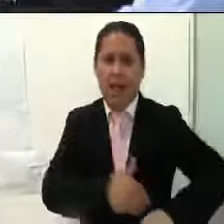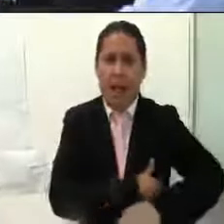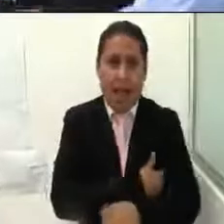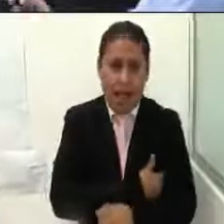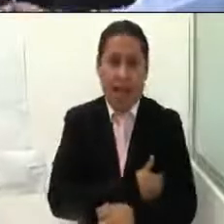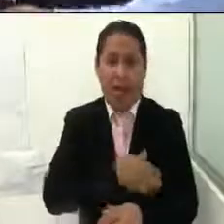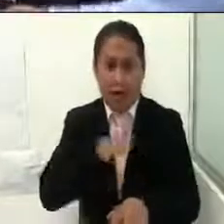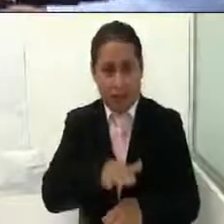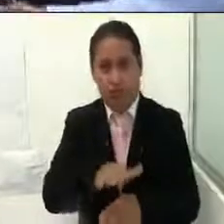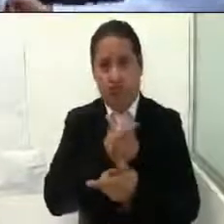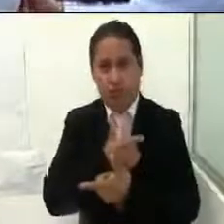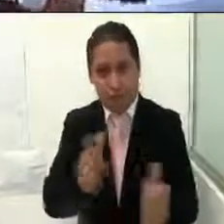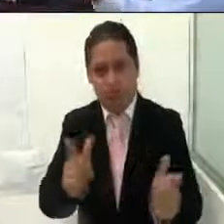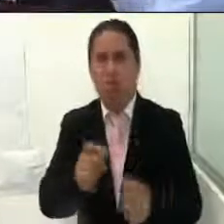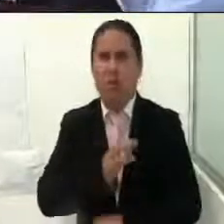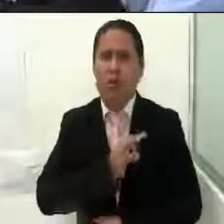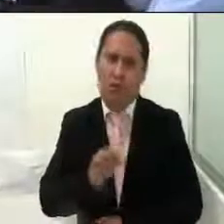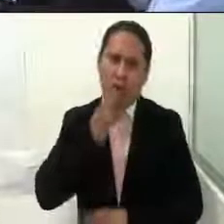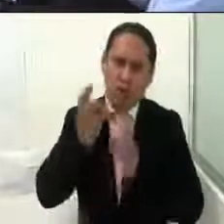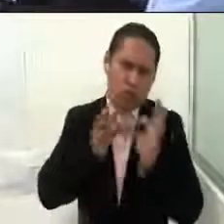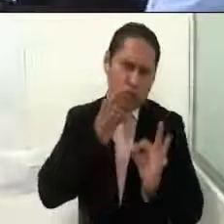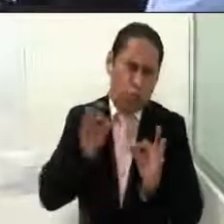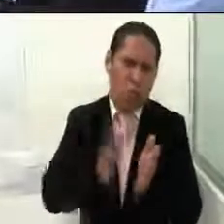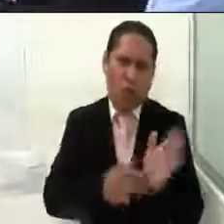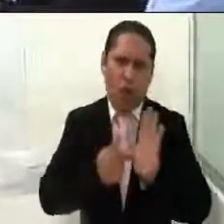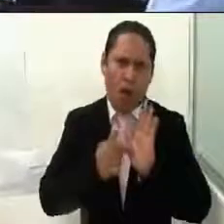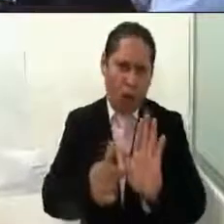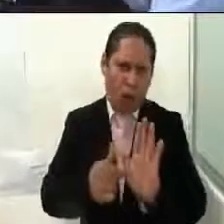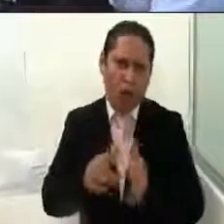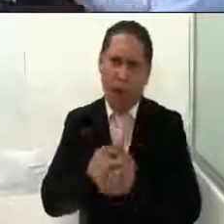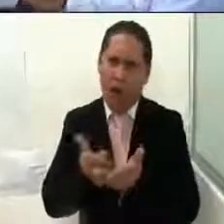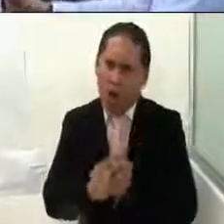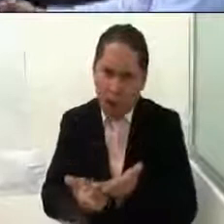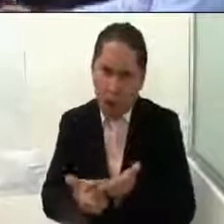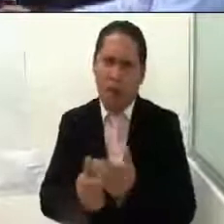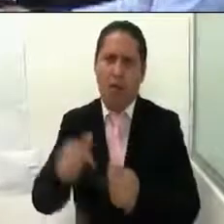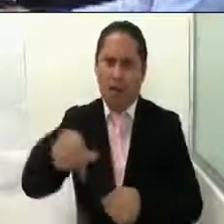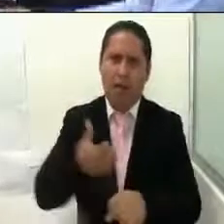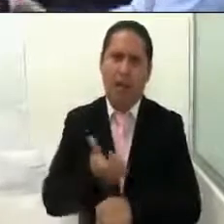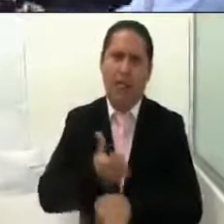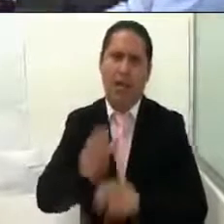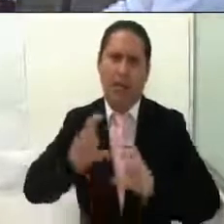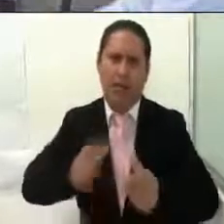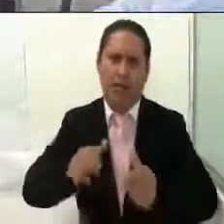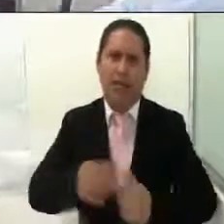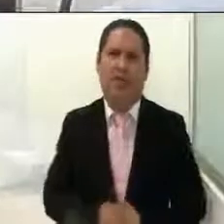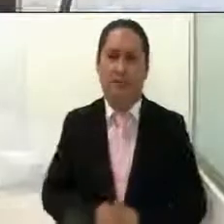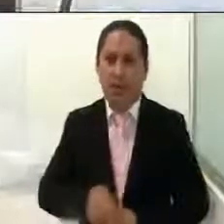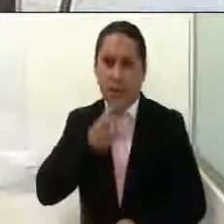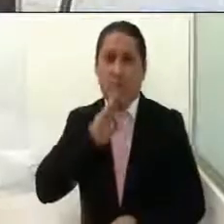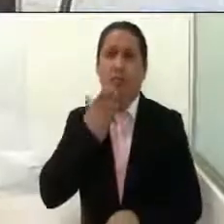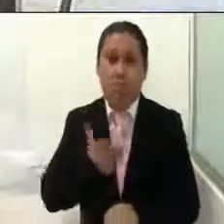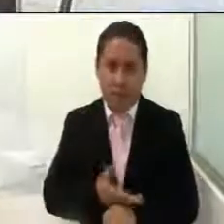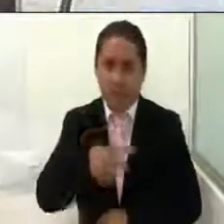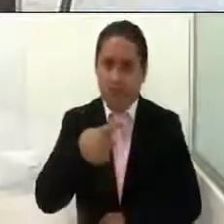especializada en información documental bibliográfica y notarial del estado de chiapas es la responsable de la